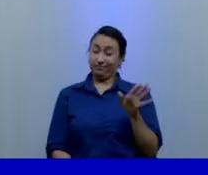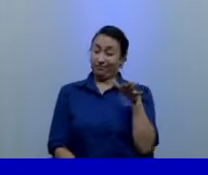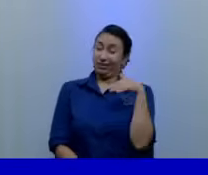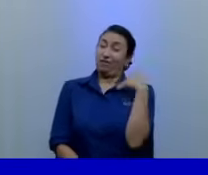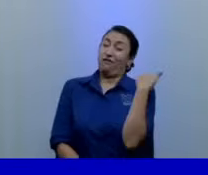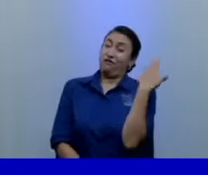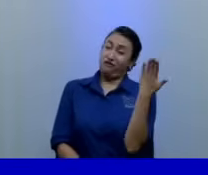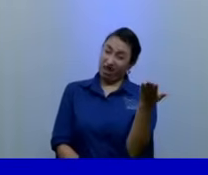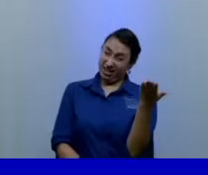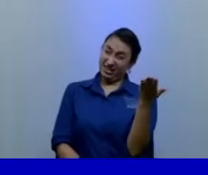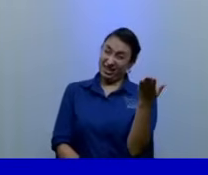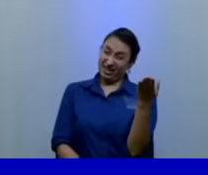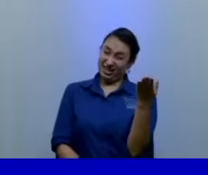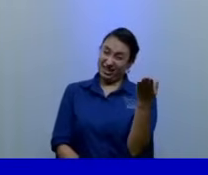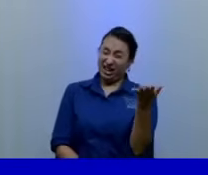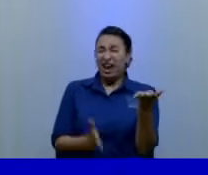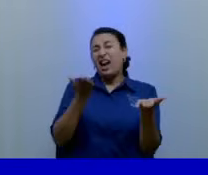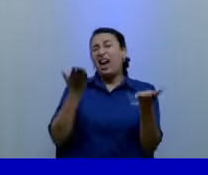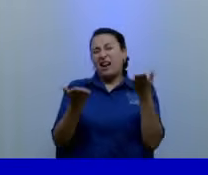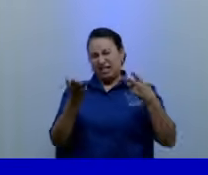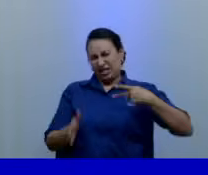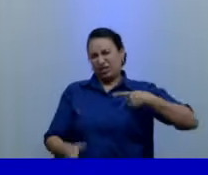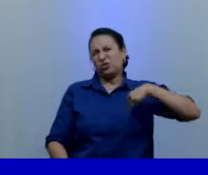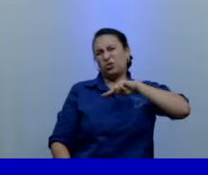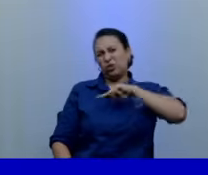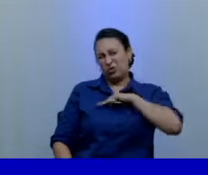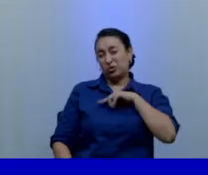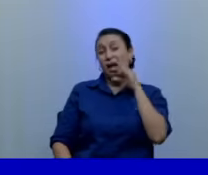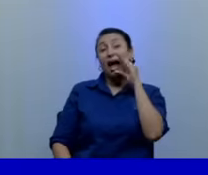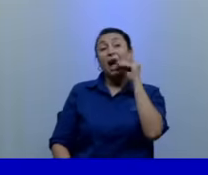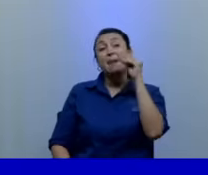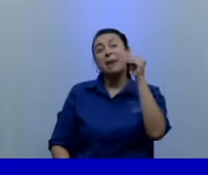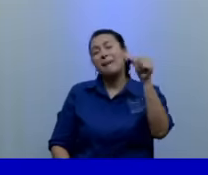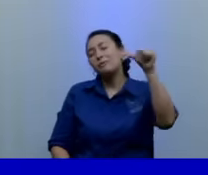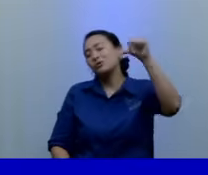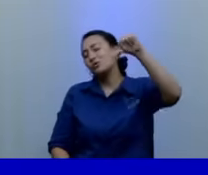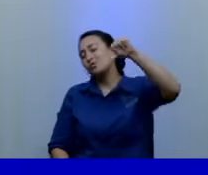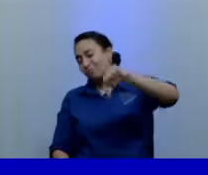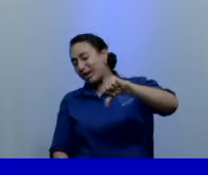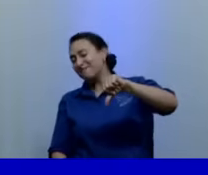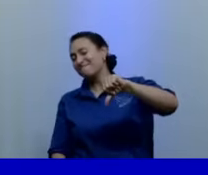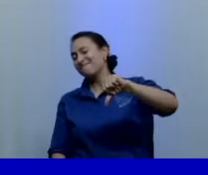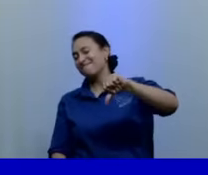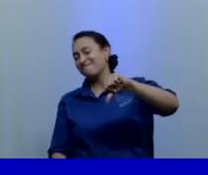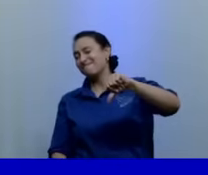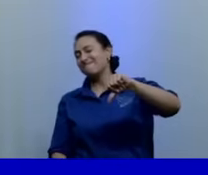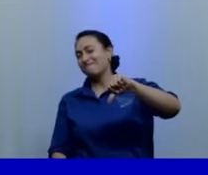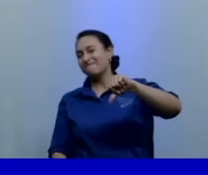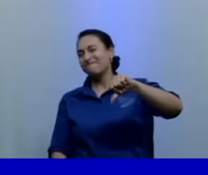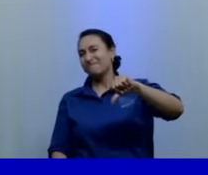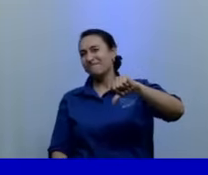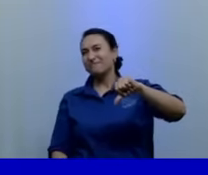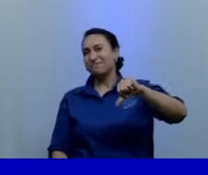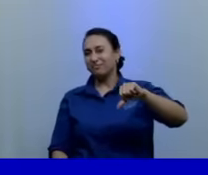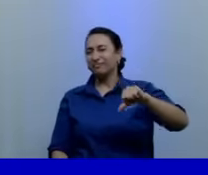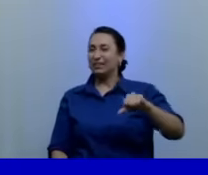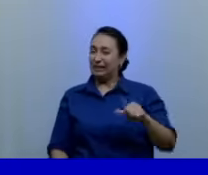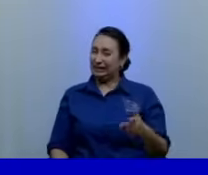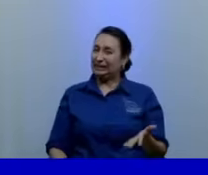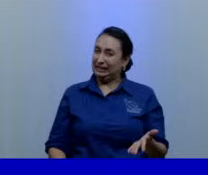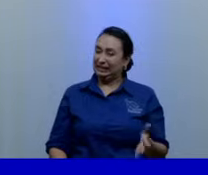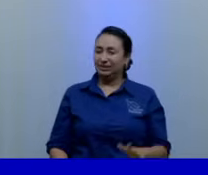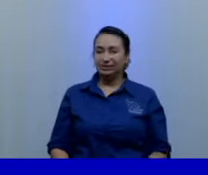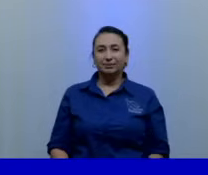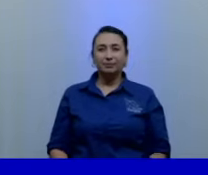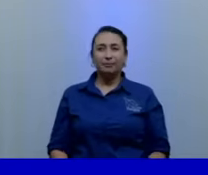nosotros a veces hablamos un poquito mal acerca de los medios de comunicación masiva, en las redes sociales, ¿verdad? Porque sí se prestan a muchas cosas